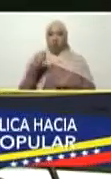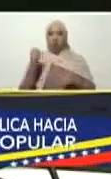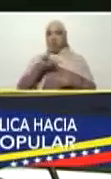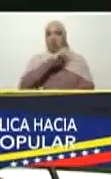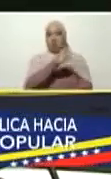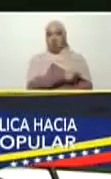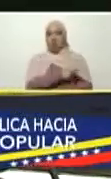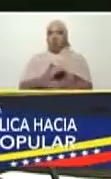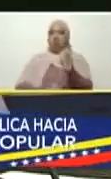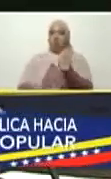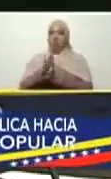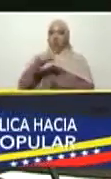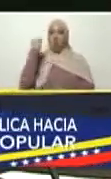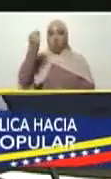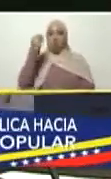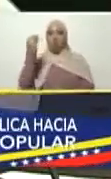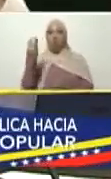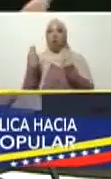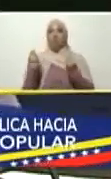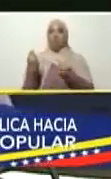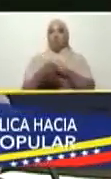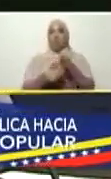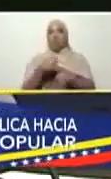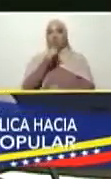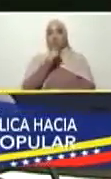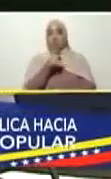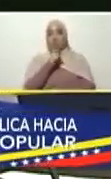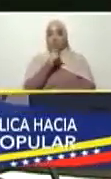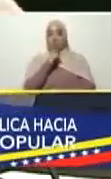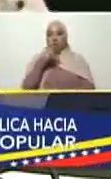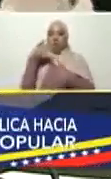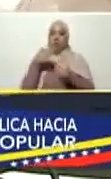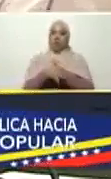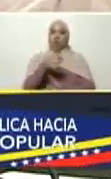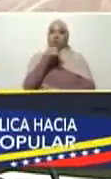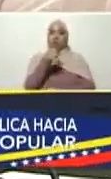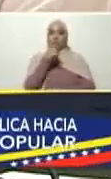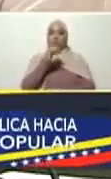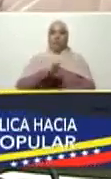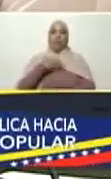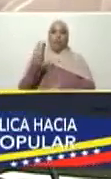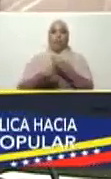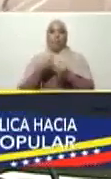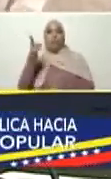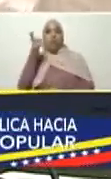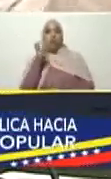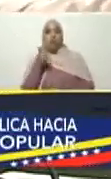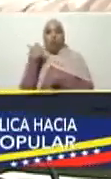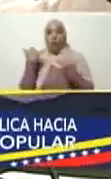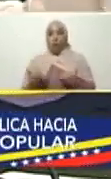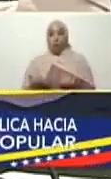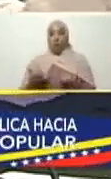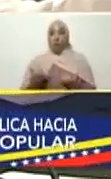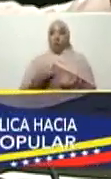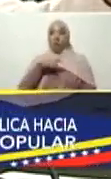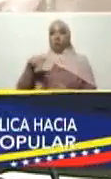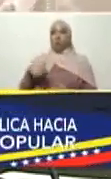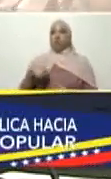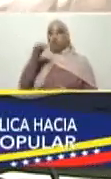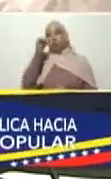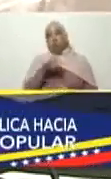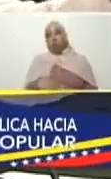salir adelante. Yo creo que hay muchas cosas que revisar, muchas cosas que simplificar, pero que hay que escucharlos a ellas y a ellos en primer